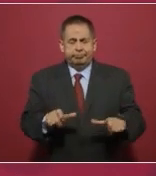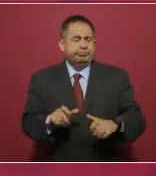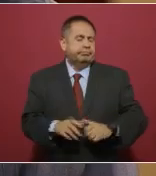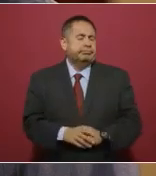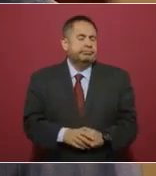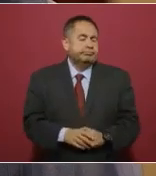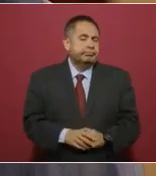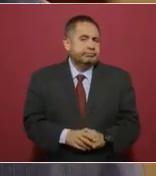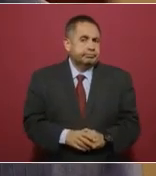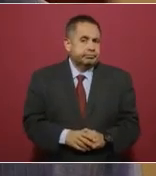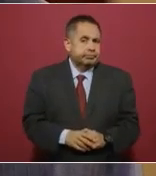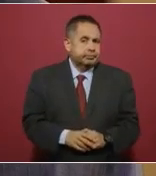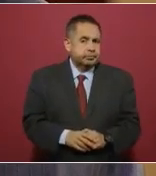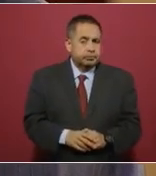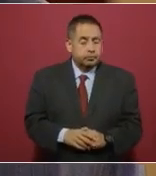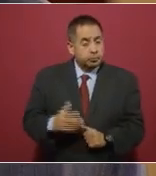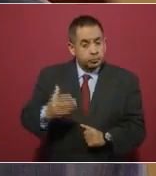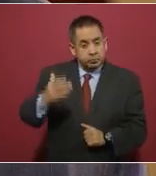Por mucho tiempo